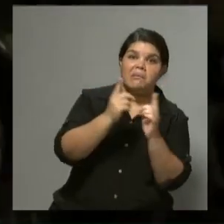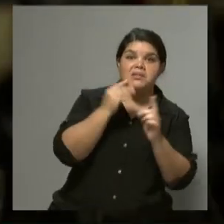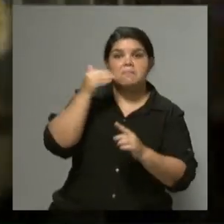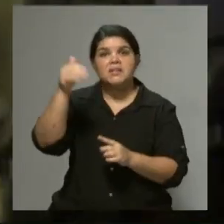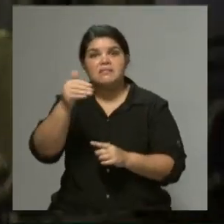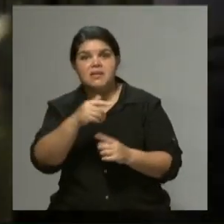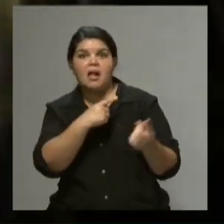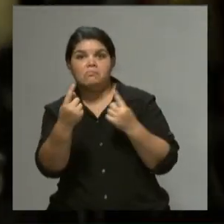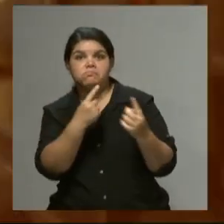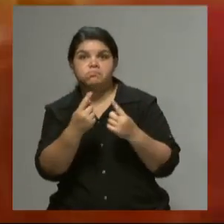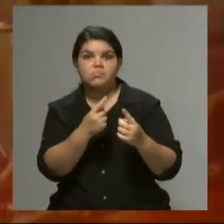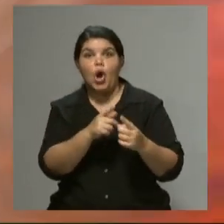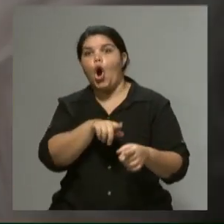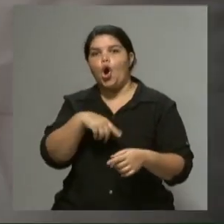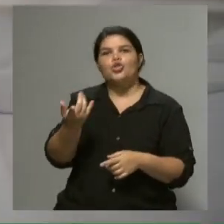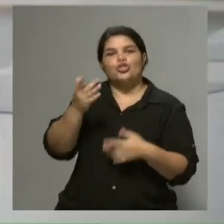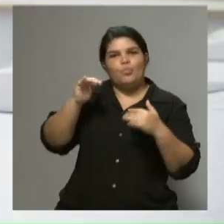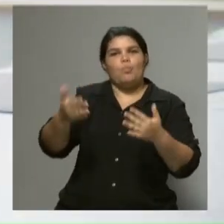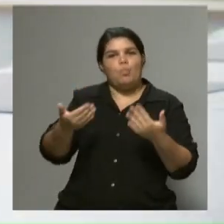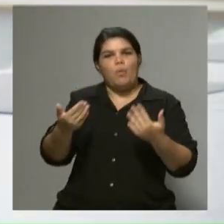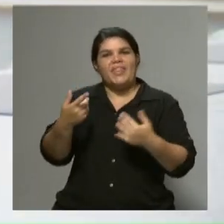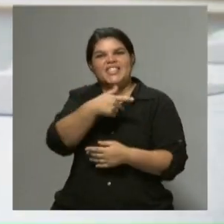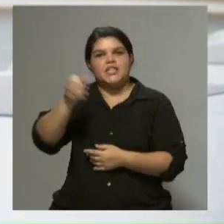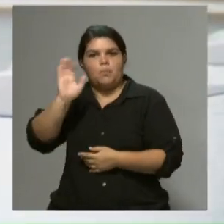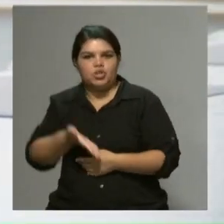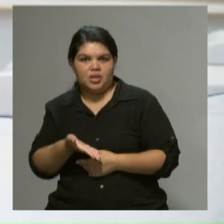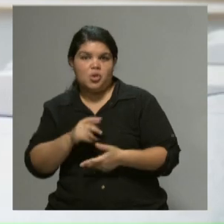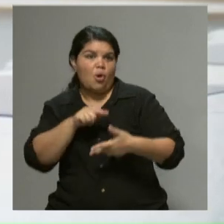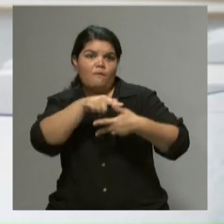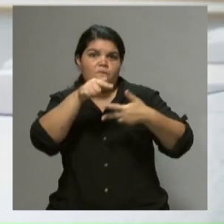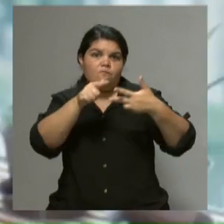hoy es lo que además hoy la gente sale a buscar.